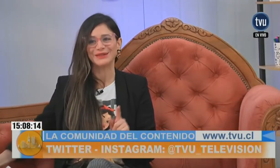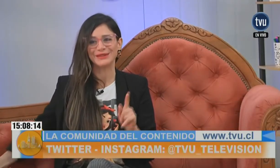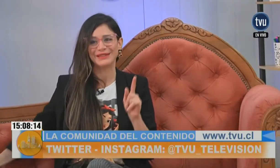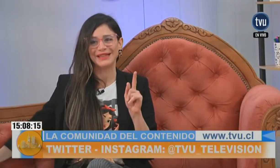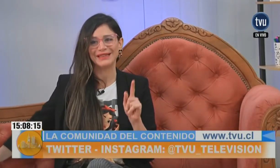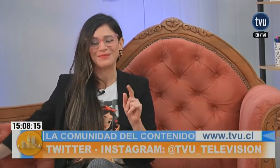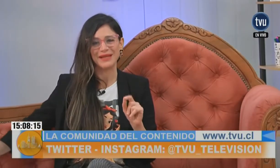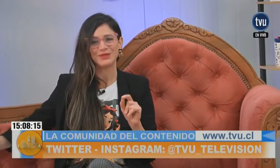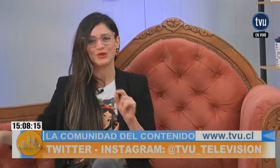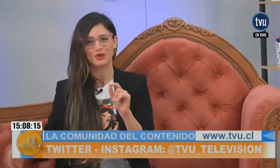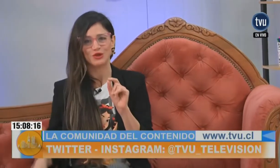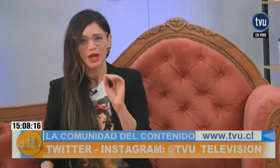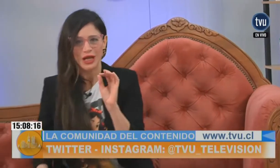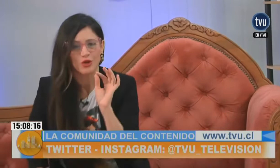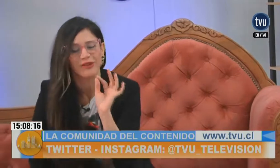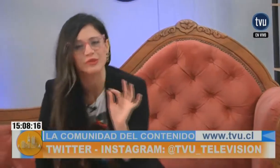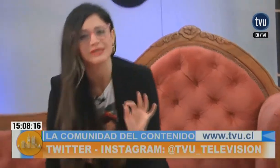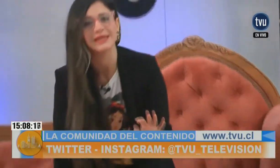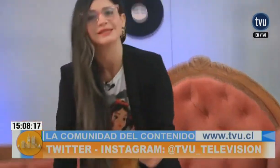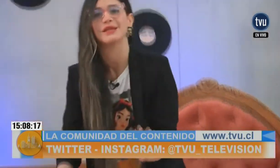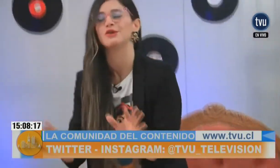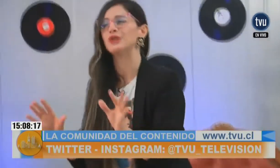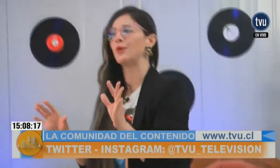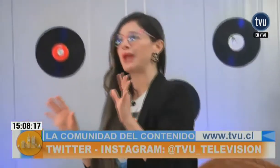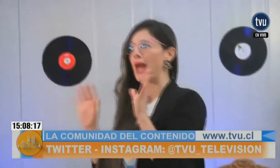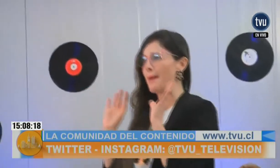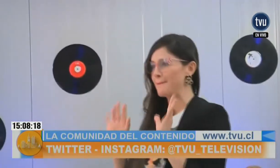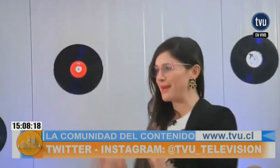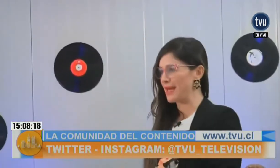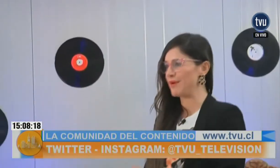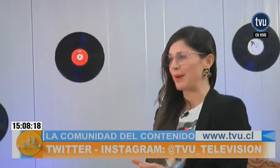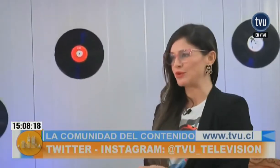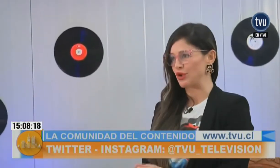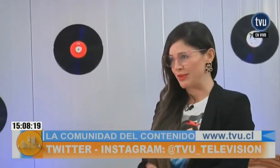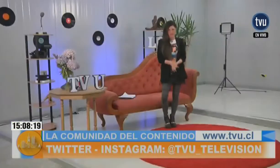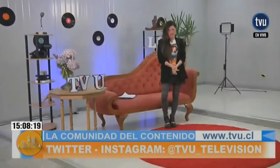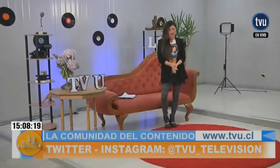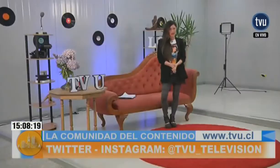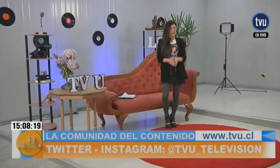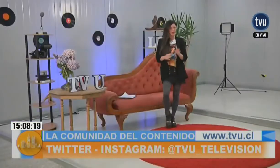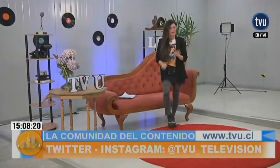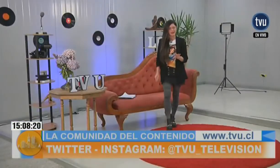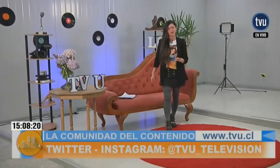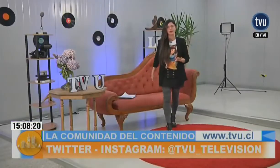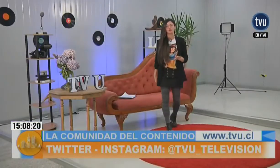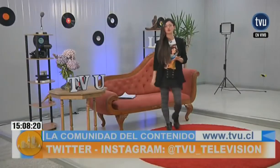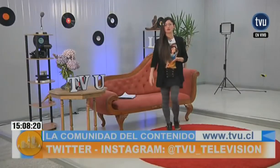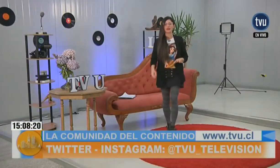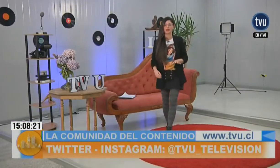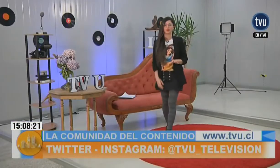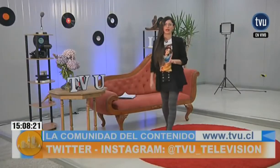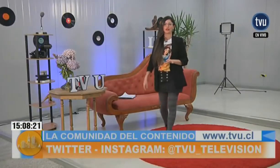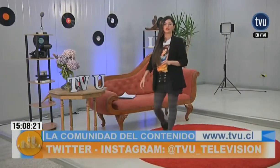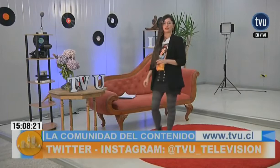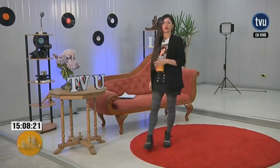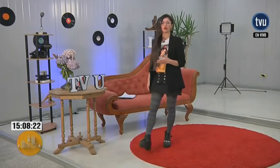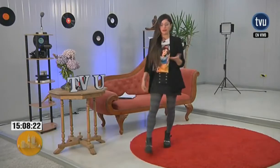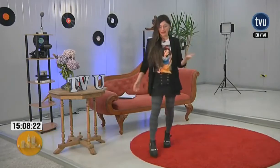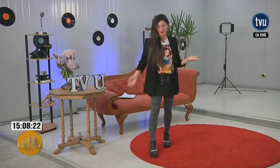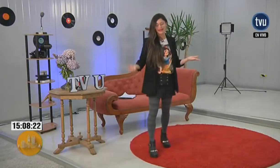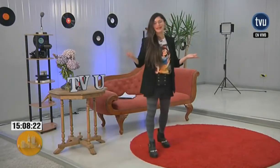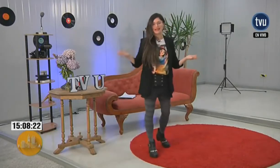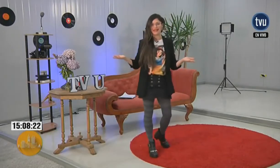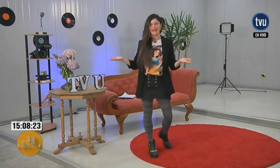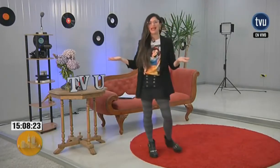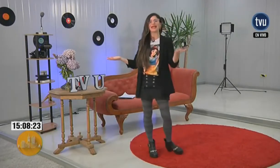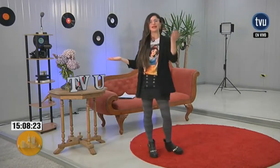entonces con este espacio, nosotros lo que vamos a hacer es irnos a una breve pausa comercial para ya estar de vuelta con mucho más de la comunidad del contenido. Los invitamos